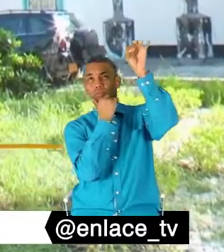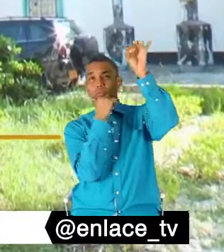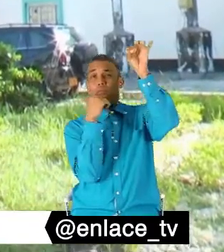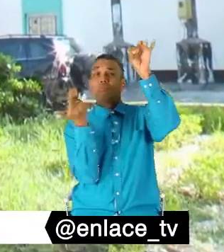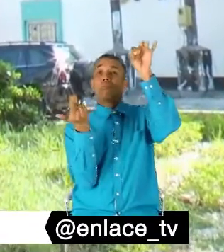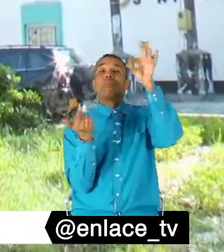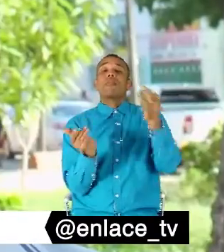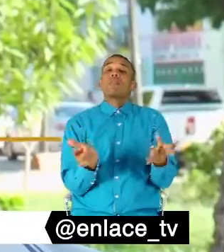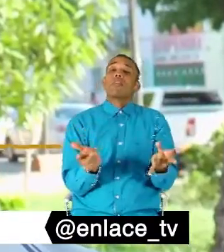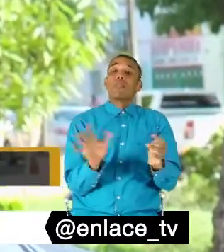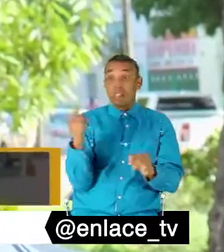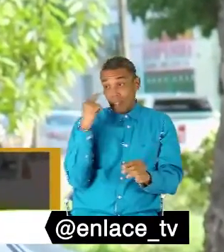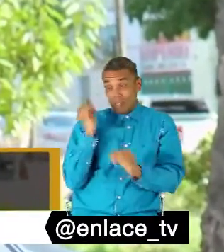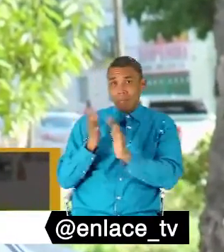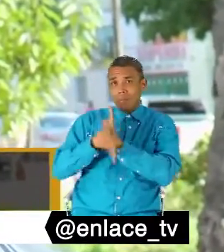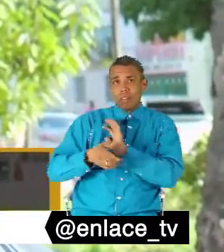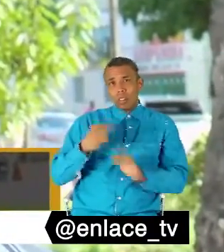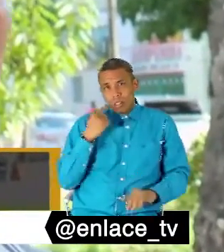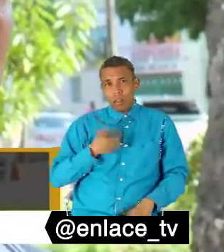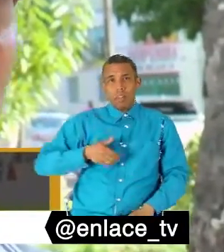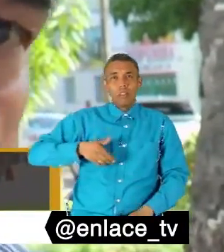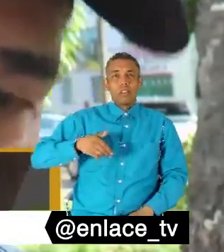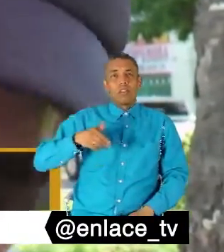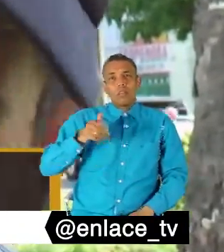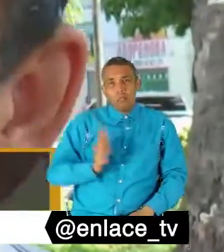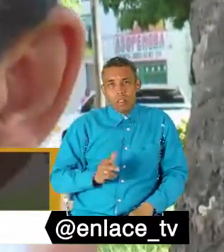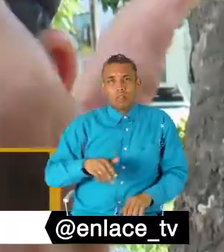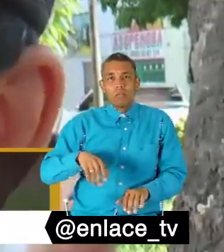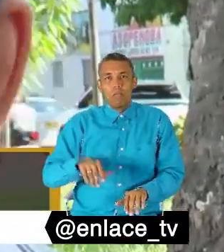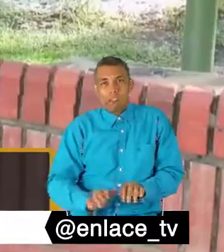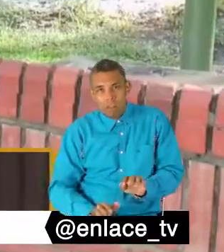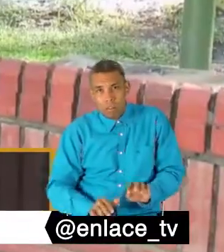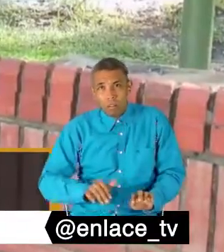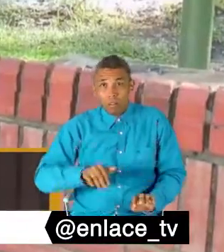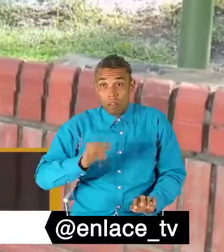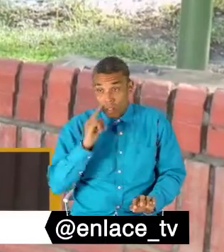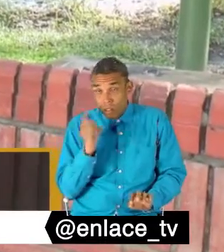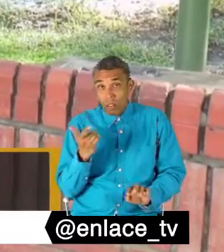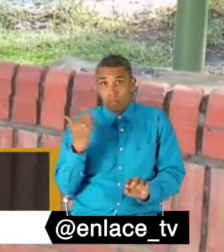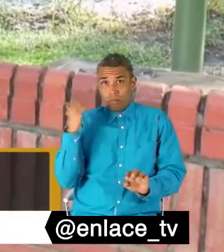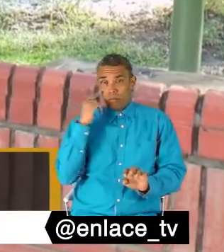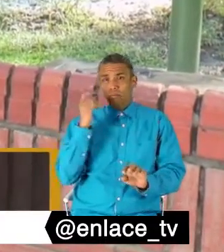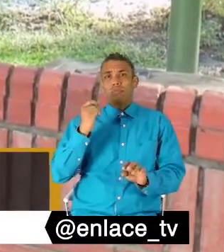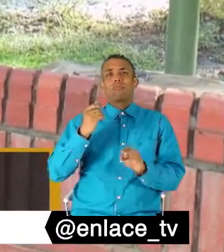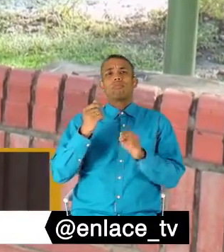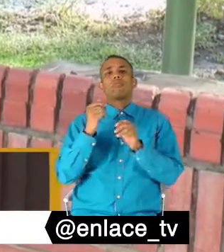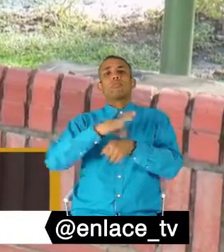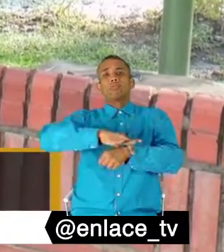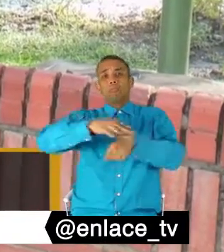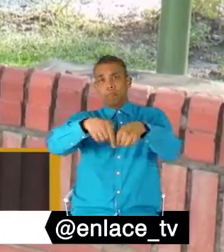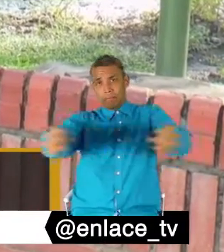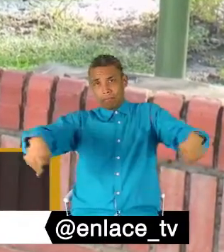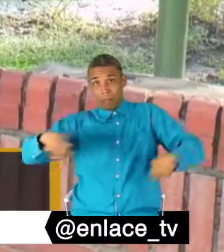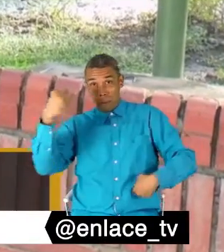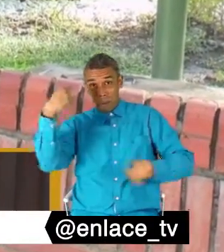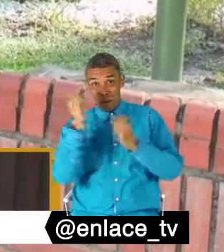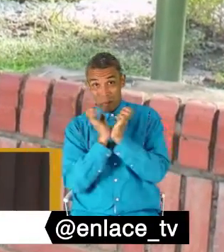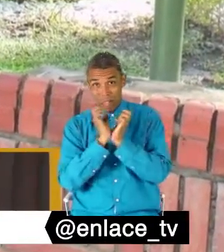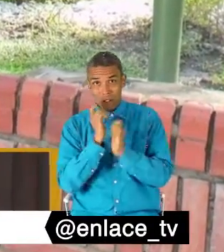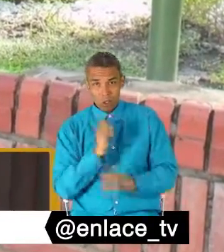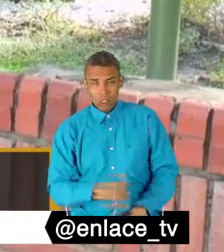2 meses, cuando sufrió un accidente en su trabajo. El 20 de abril le tomaron una radiografía en la clínica Primero de Mayo, pero aún no le entregan la lectura